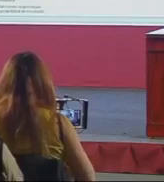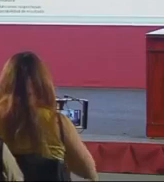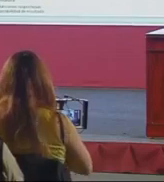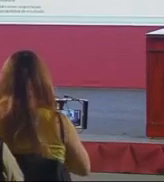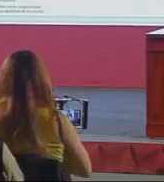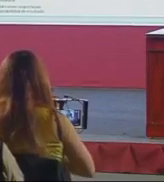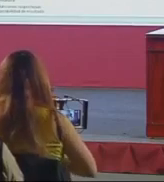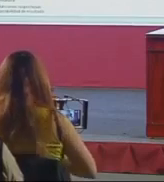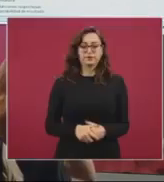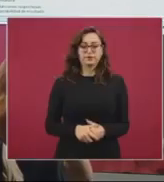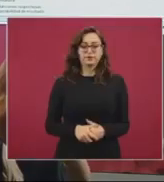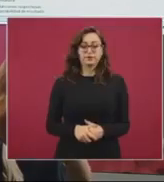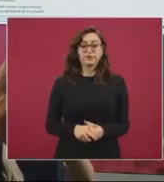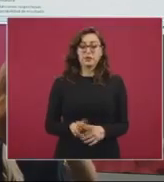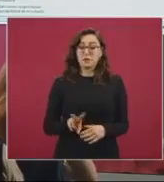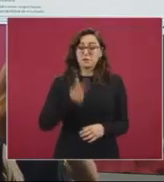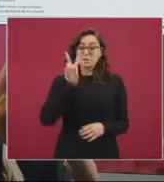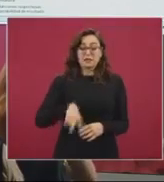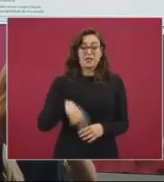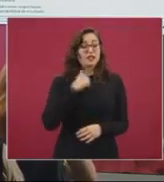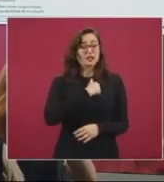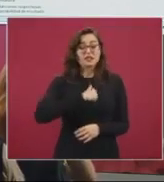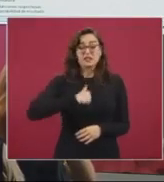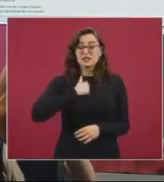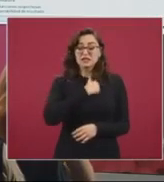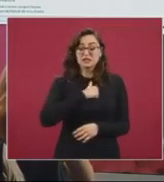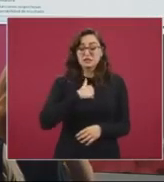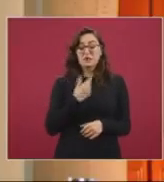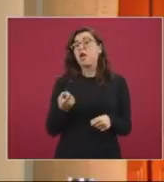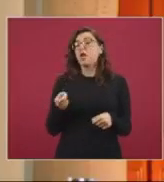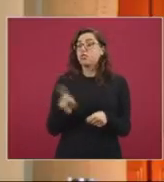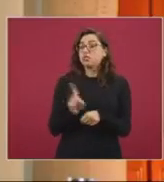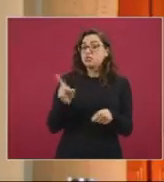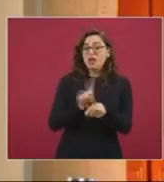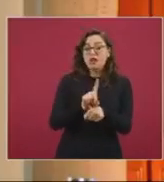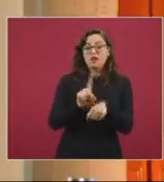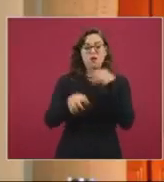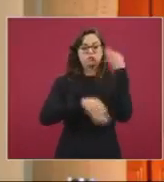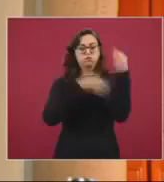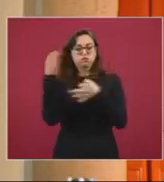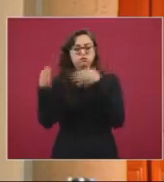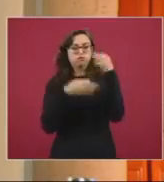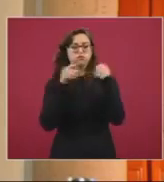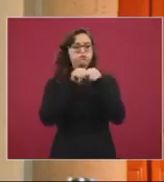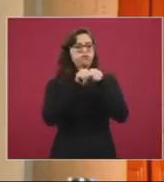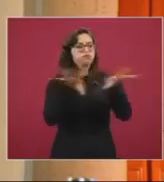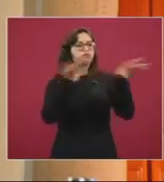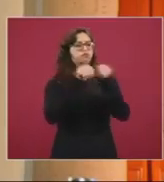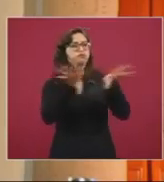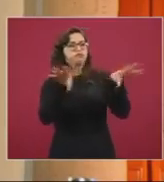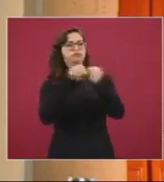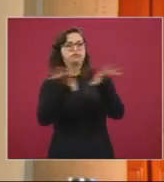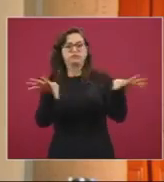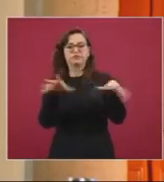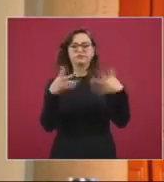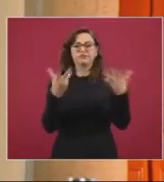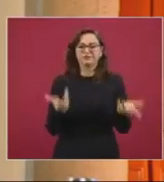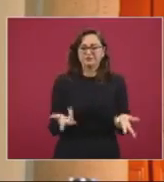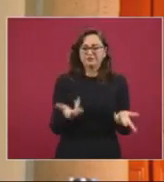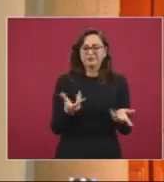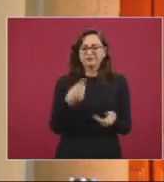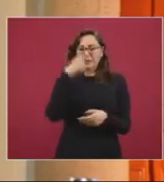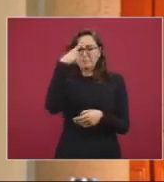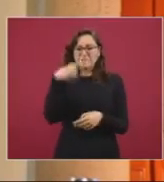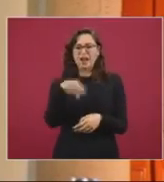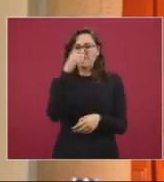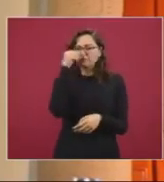publicitario en los medios se distorsiona el mensaje culpan a la gente de no acudir a los